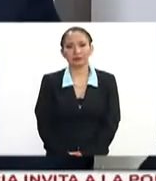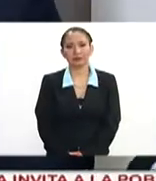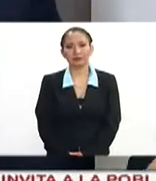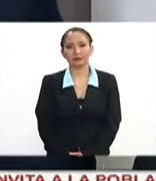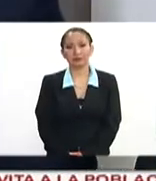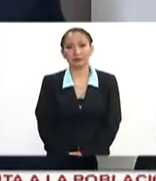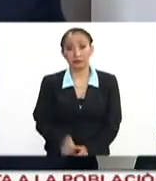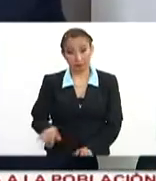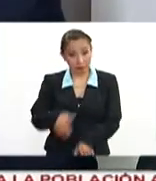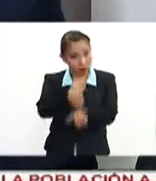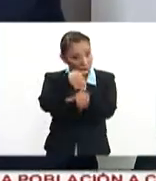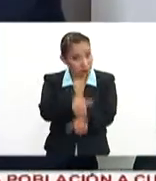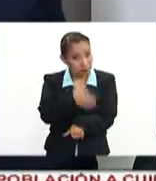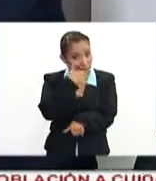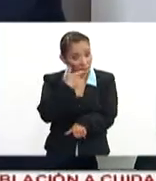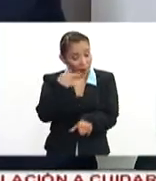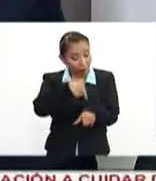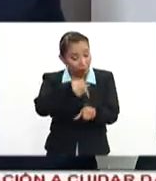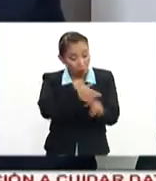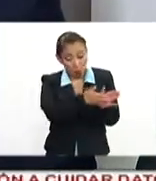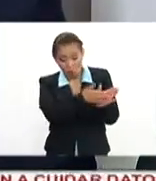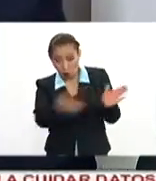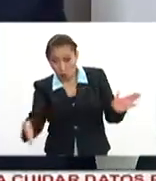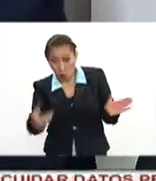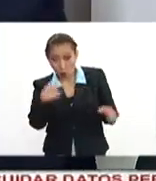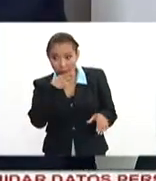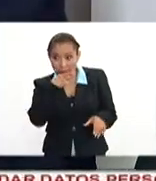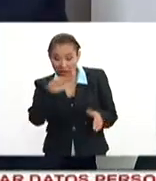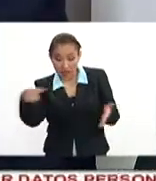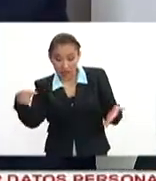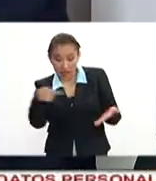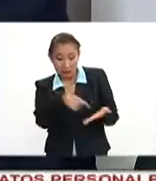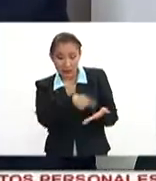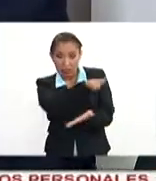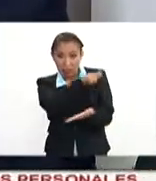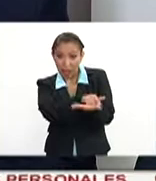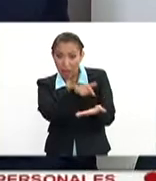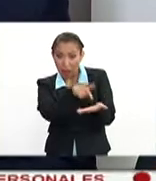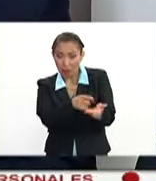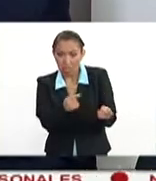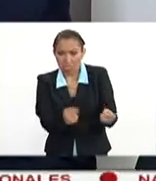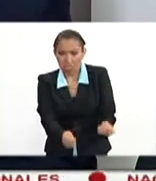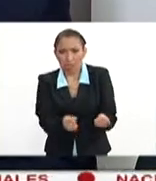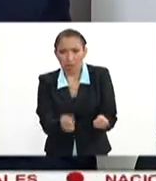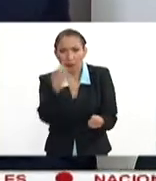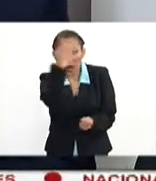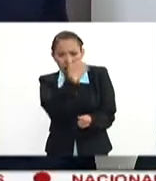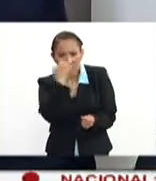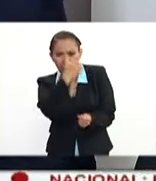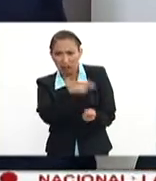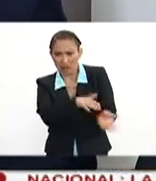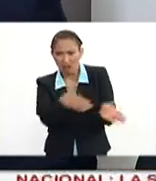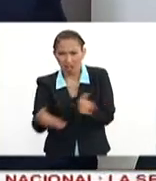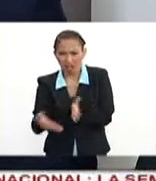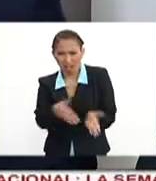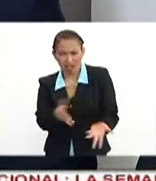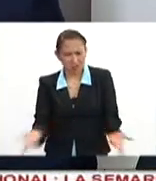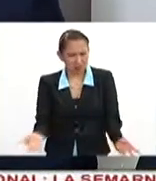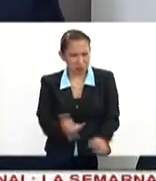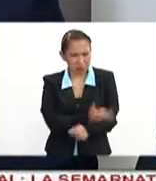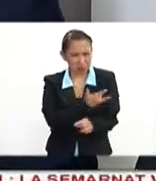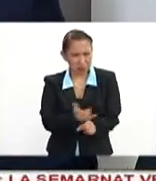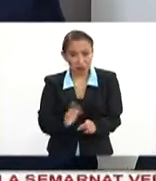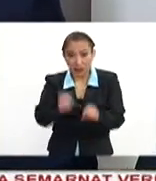No se cumplieron los plazos establecidos en la ley para el proceso de fiscalización. No